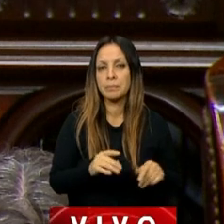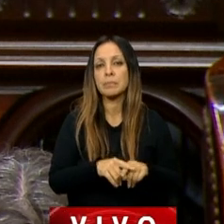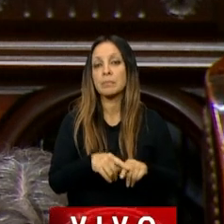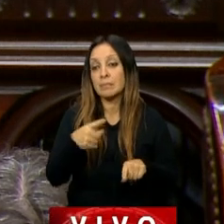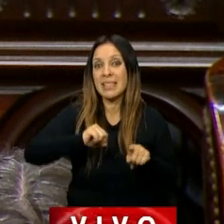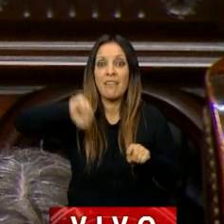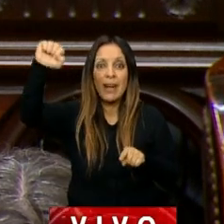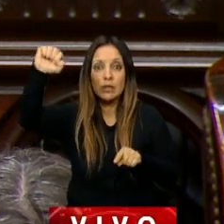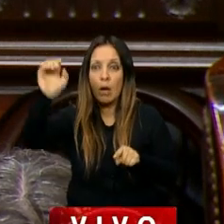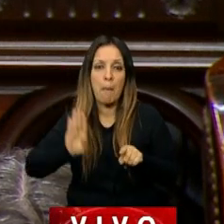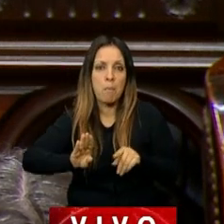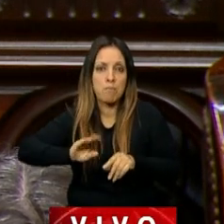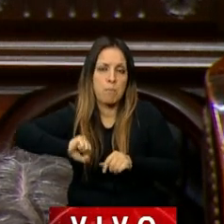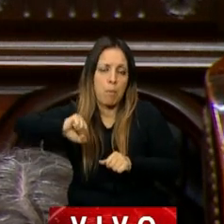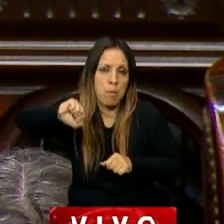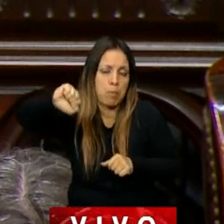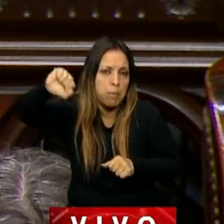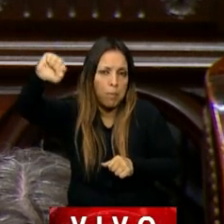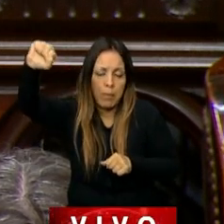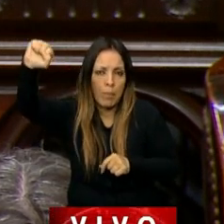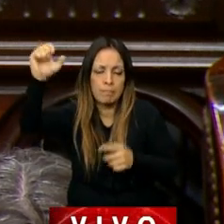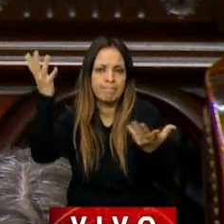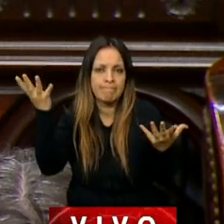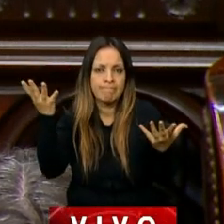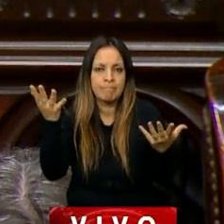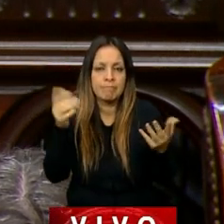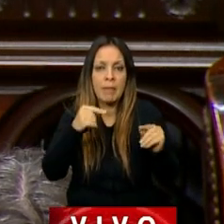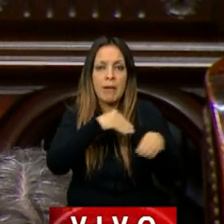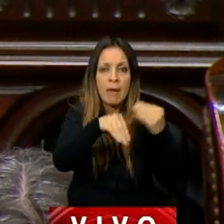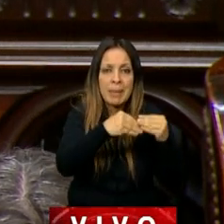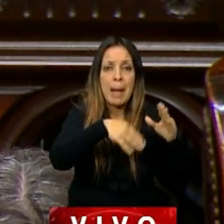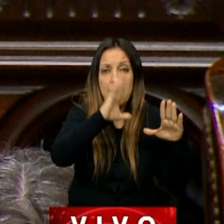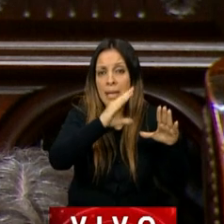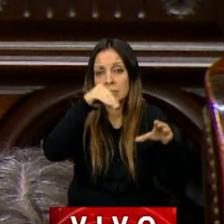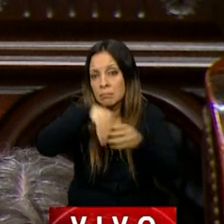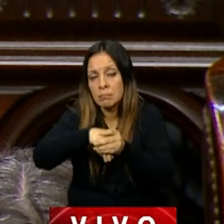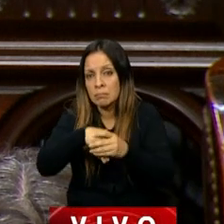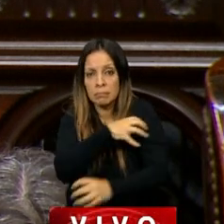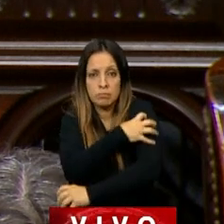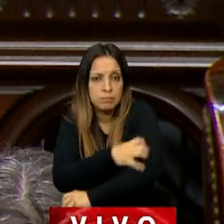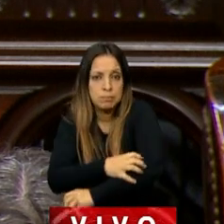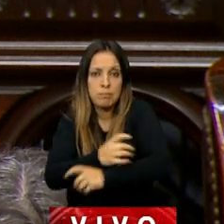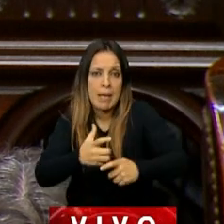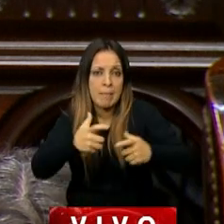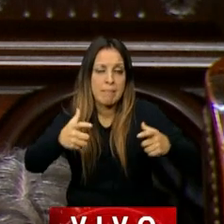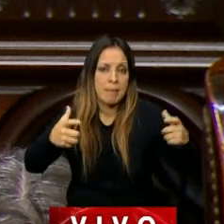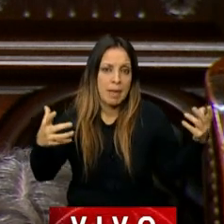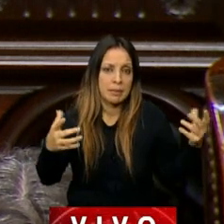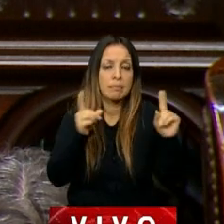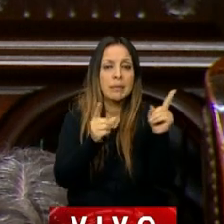ante una inflación que no para de subir, hace que más y más familias caigan bajo la línea de pobreza. Incluso